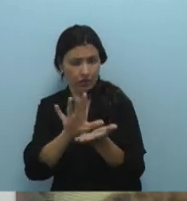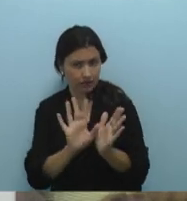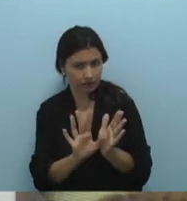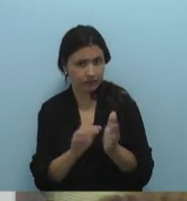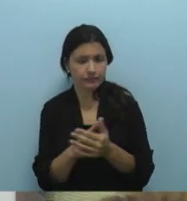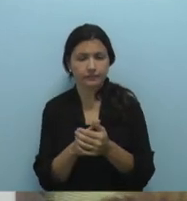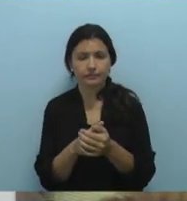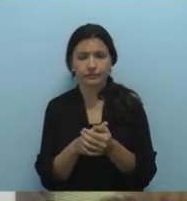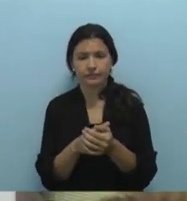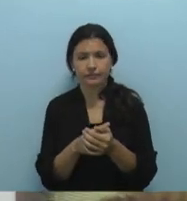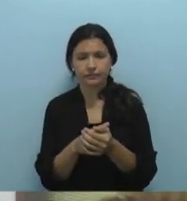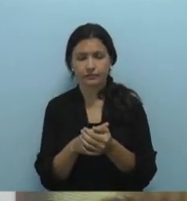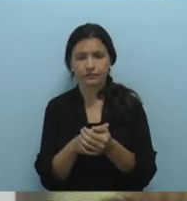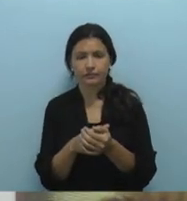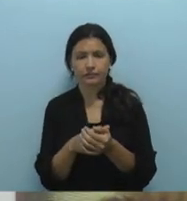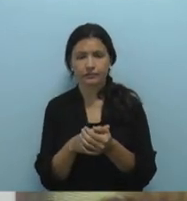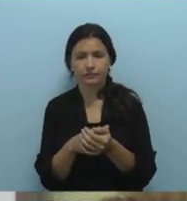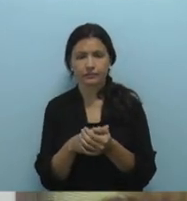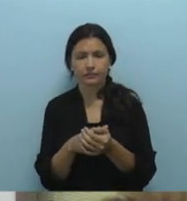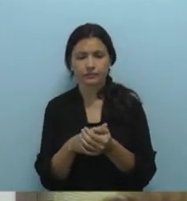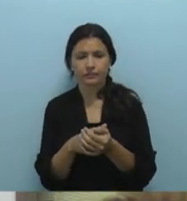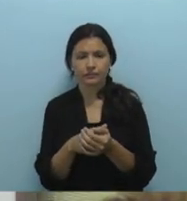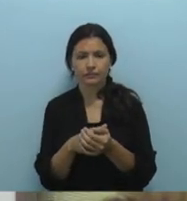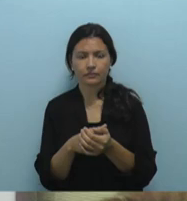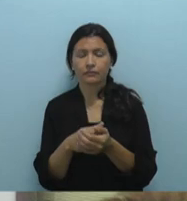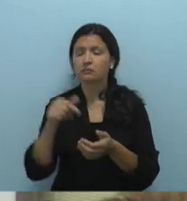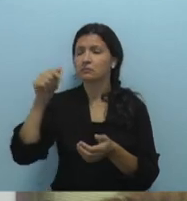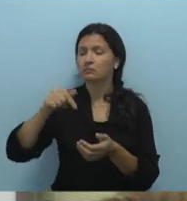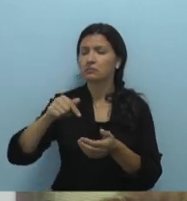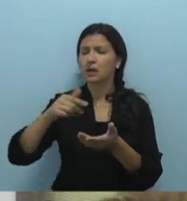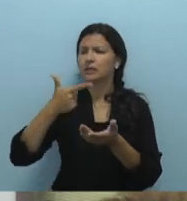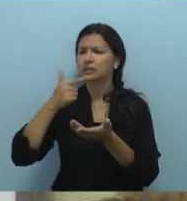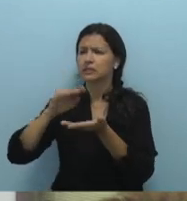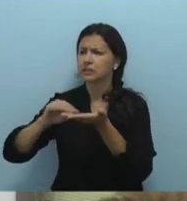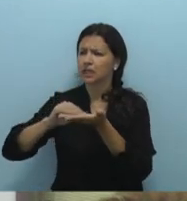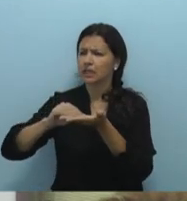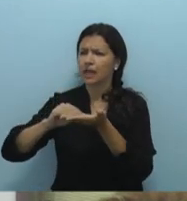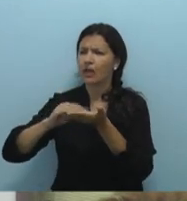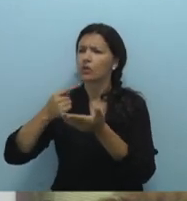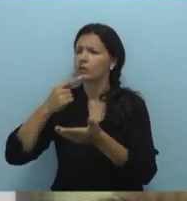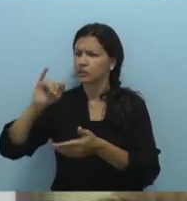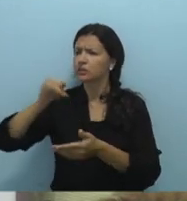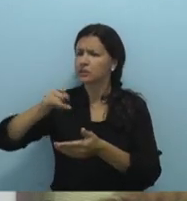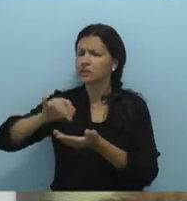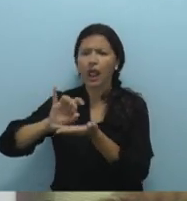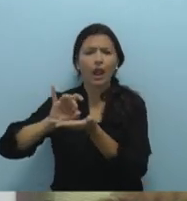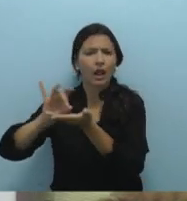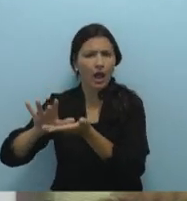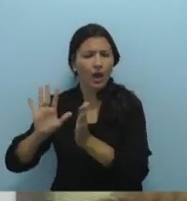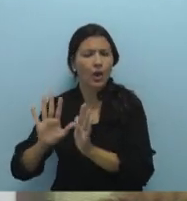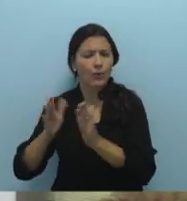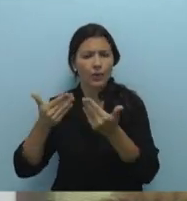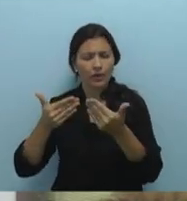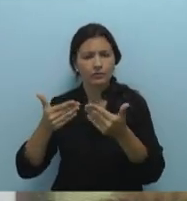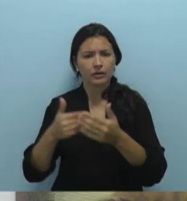votó en contra del desafuero, 3 años después vota a favor del desafuero del